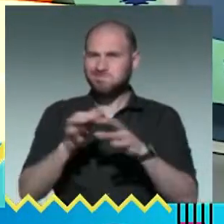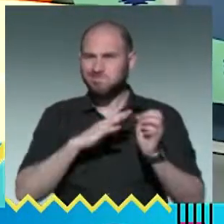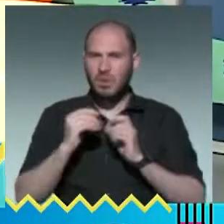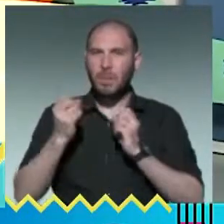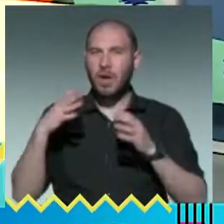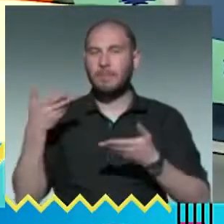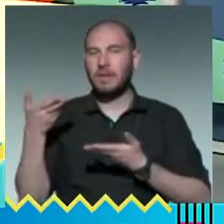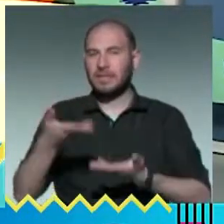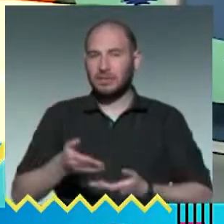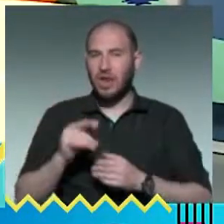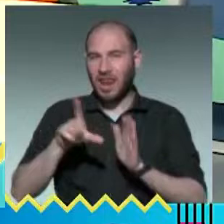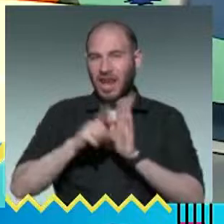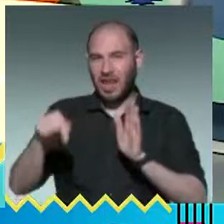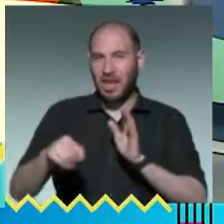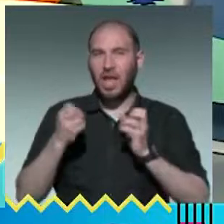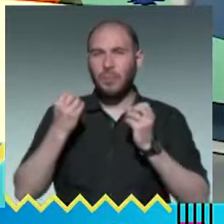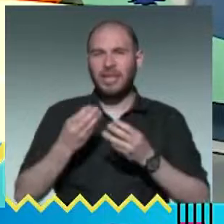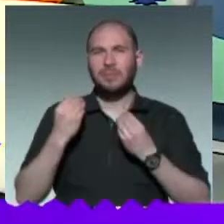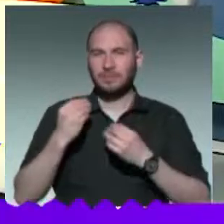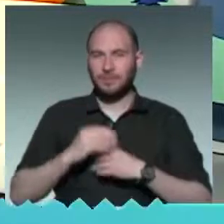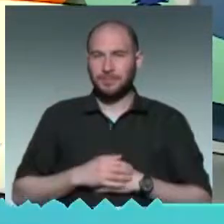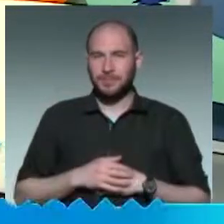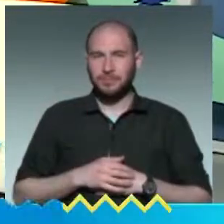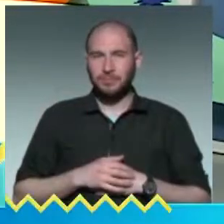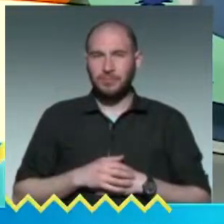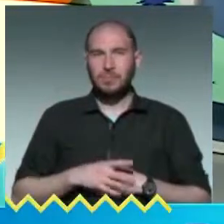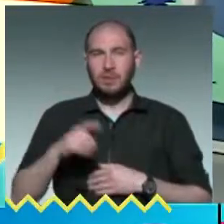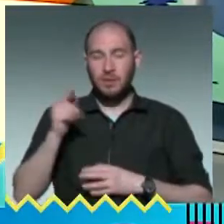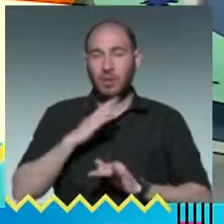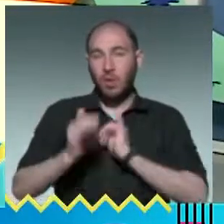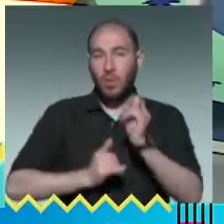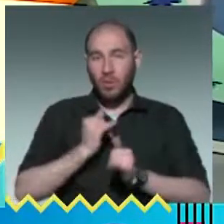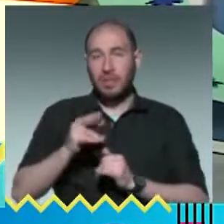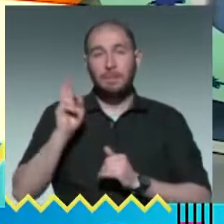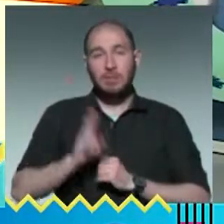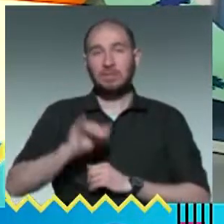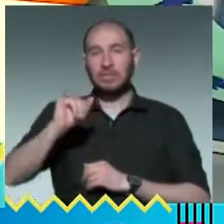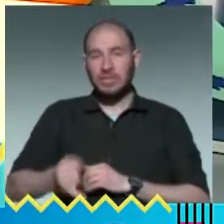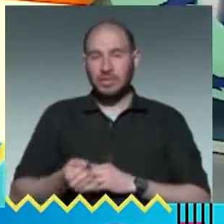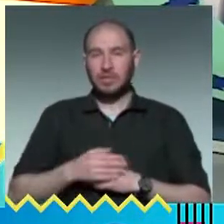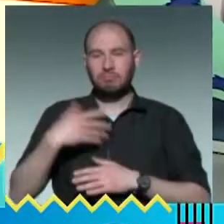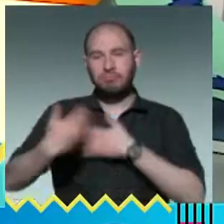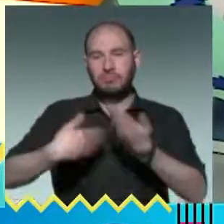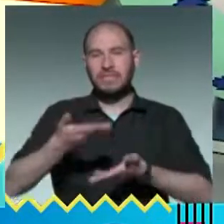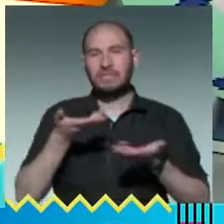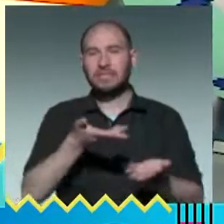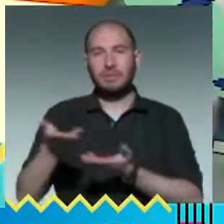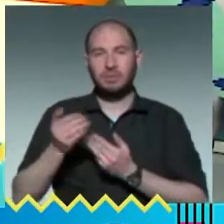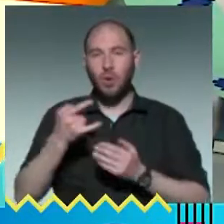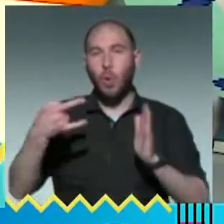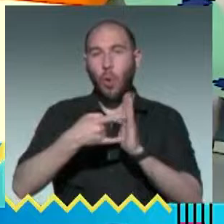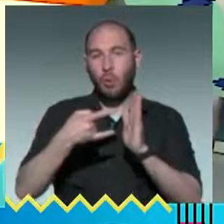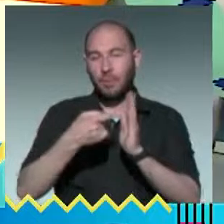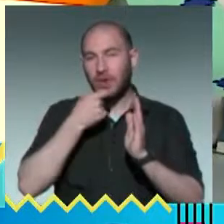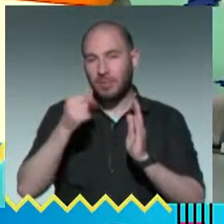partir de la presentación de esa ley, porque ¿qué pasa? Se afirmaba, ¿sí? Se permitía que se desarrollen los servicios de Uber,